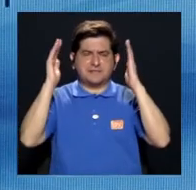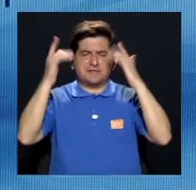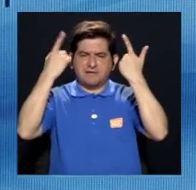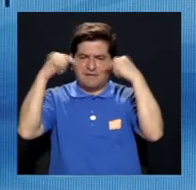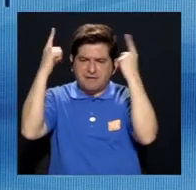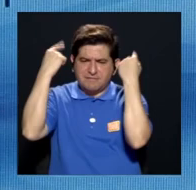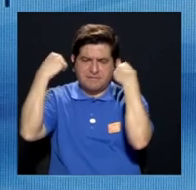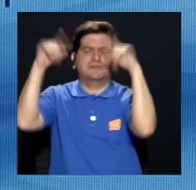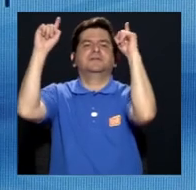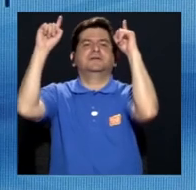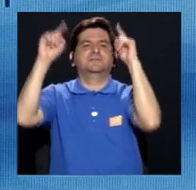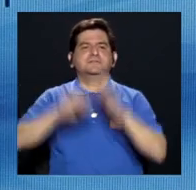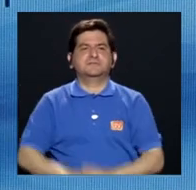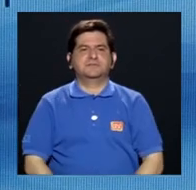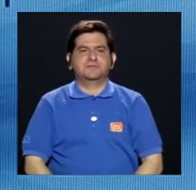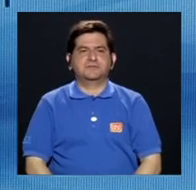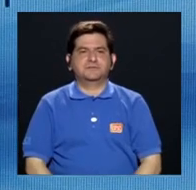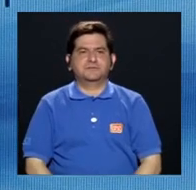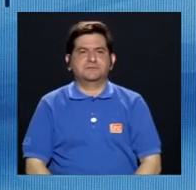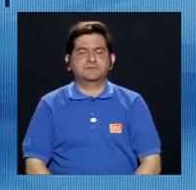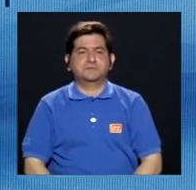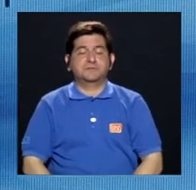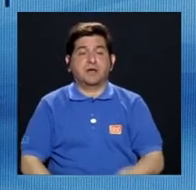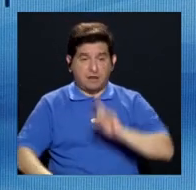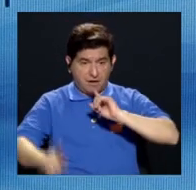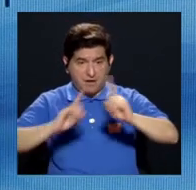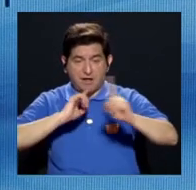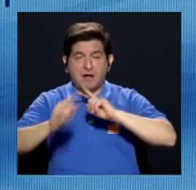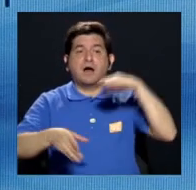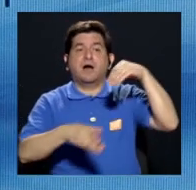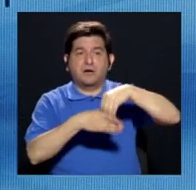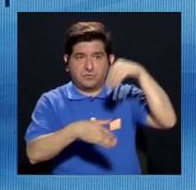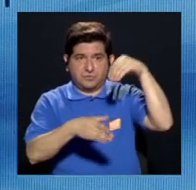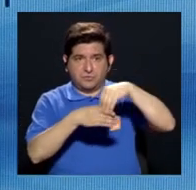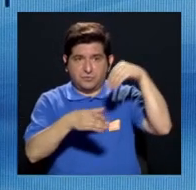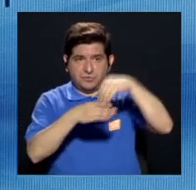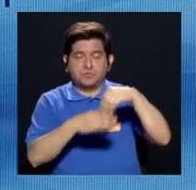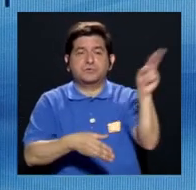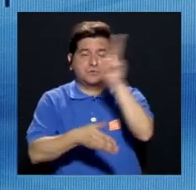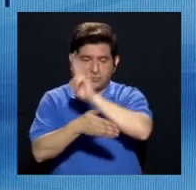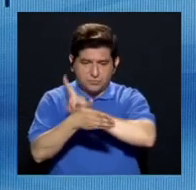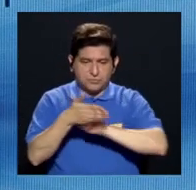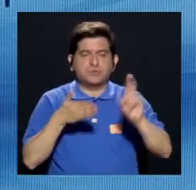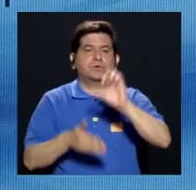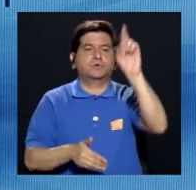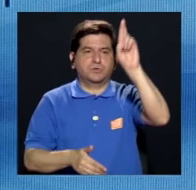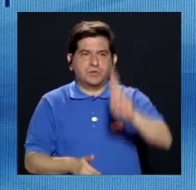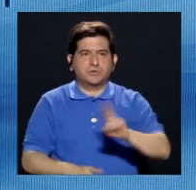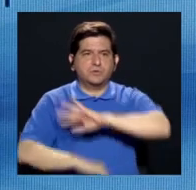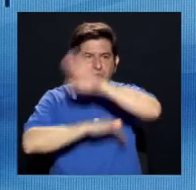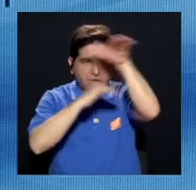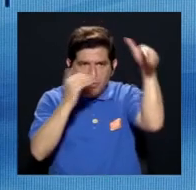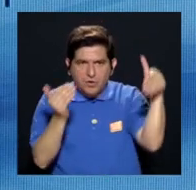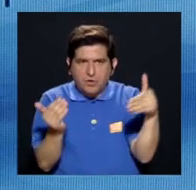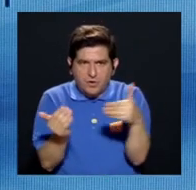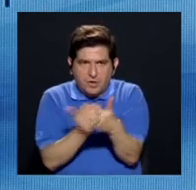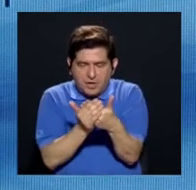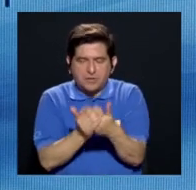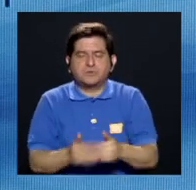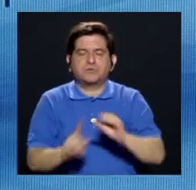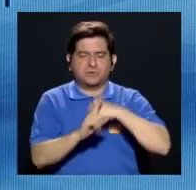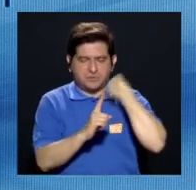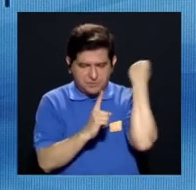Logros ha logrado divulgar los aportes de la Universidad de Costa Rica a toda